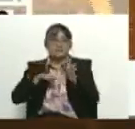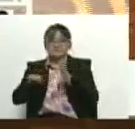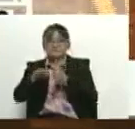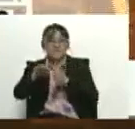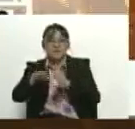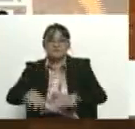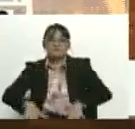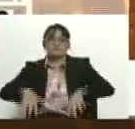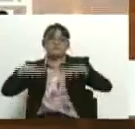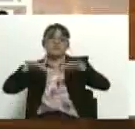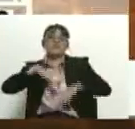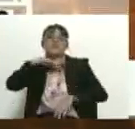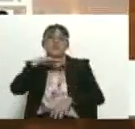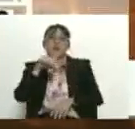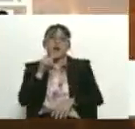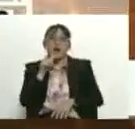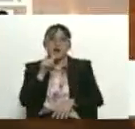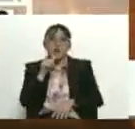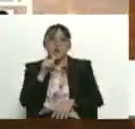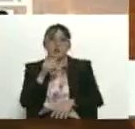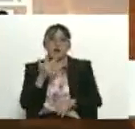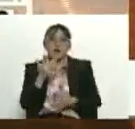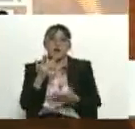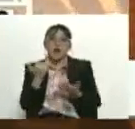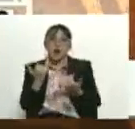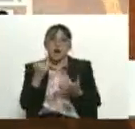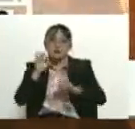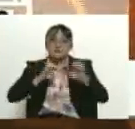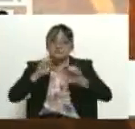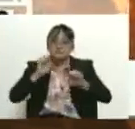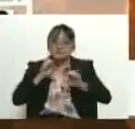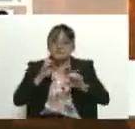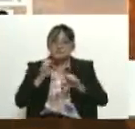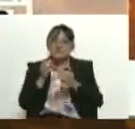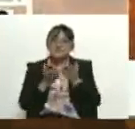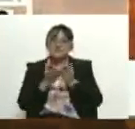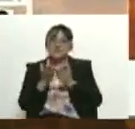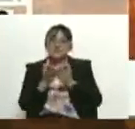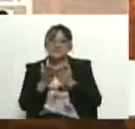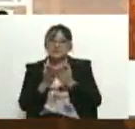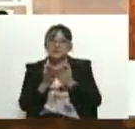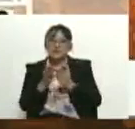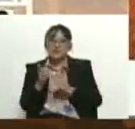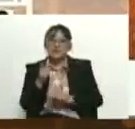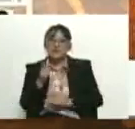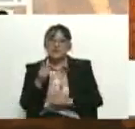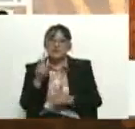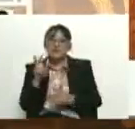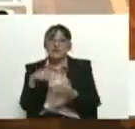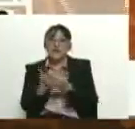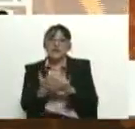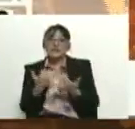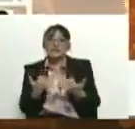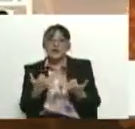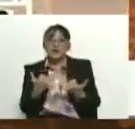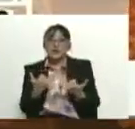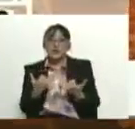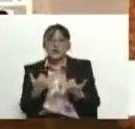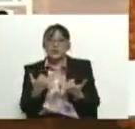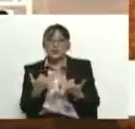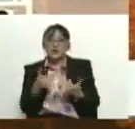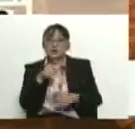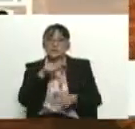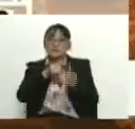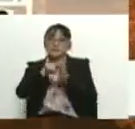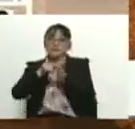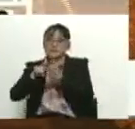hay una comisión también de infraestructura y servicio que es desde el viernes hasta este momento está haciendo un levantamiento casa